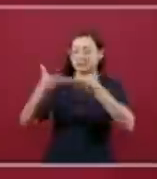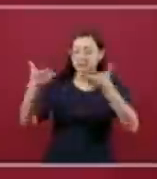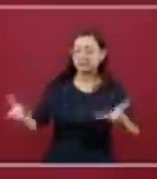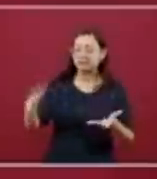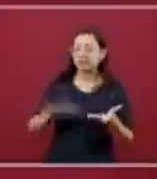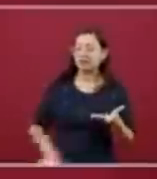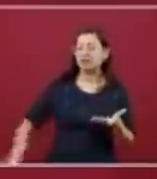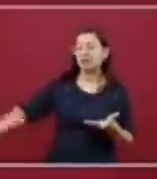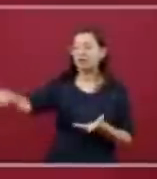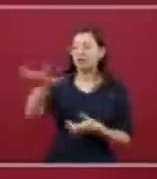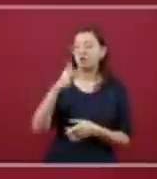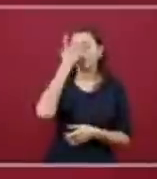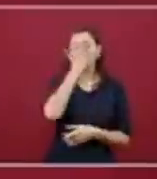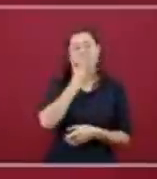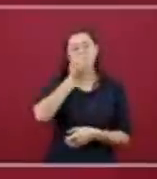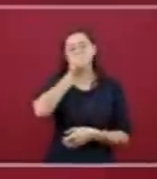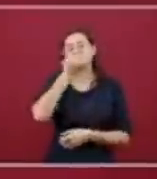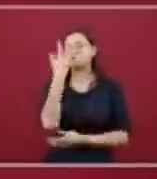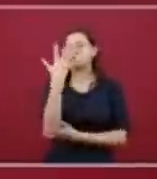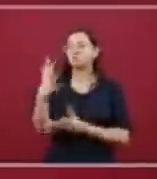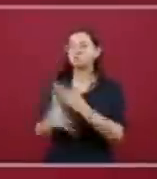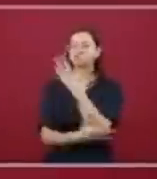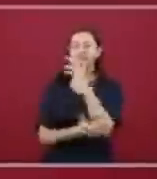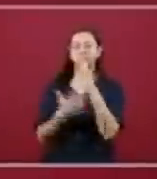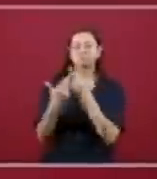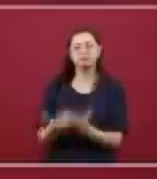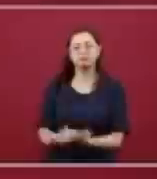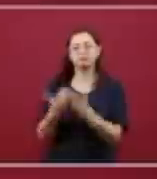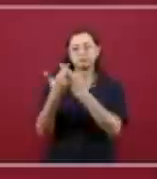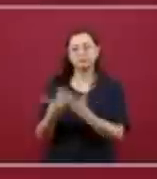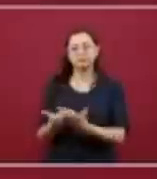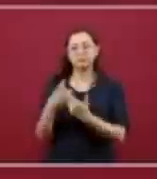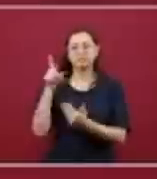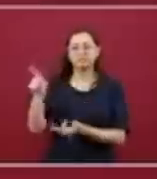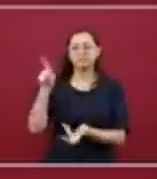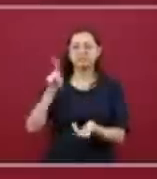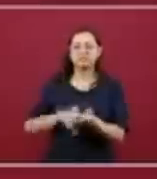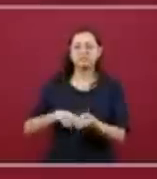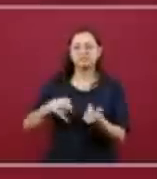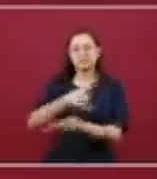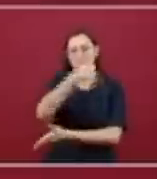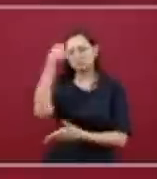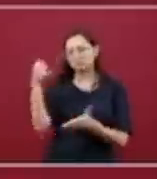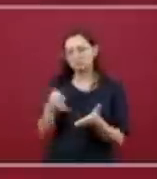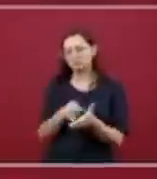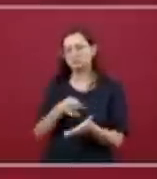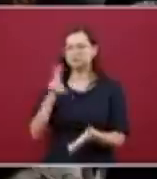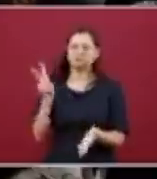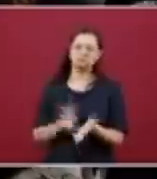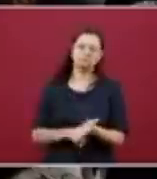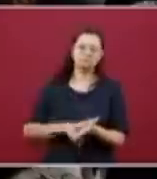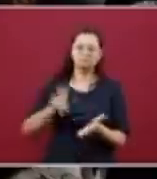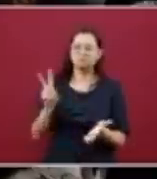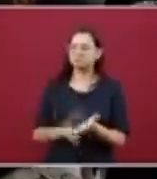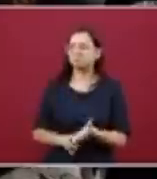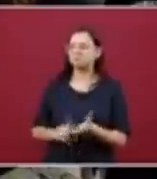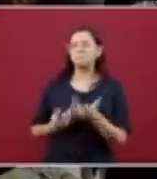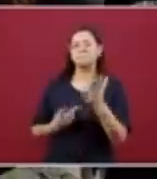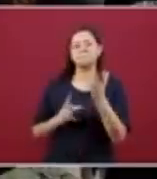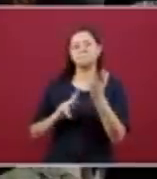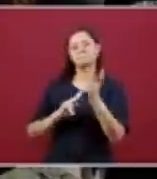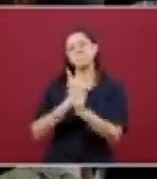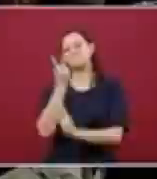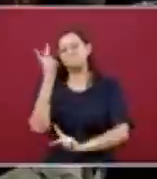belleza y riqueza natural. Son las islas que tienen un gran valor por sus especies endémicas de flora y